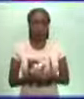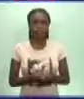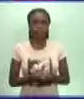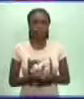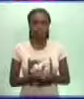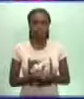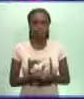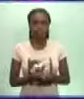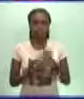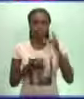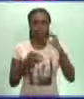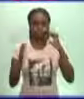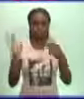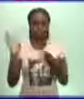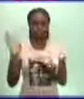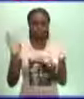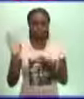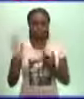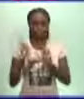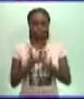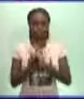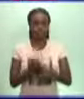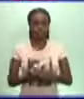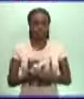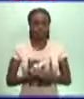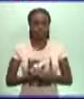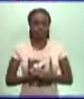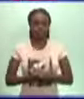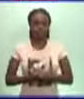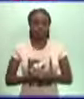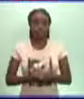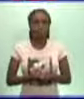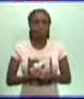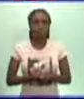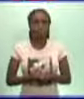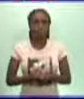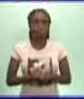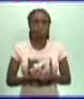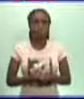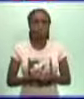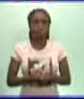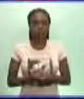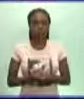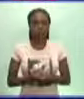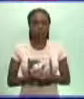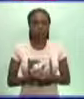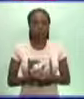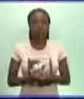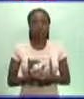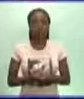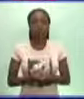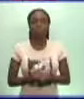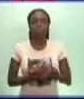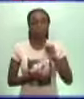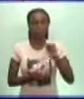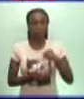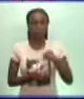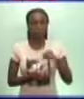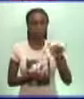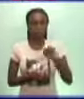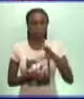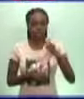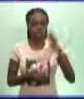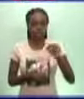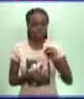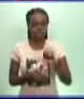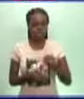El texto se encuentra en el ejercicio 1 de la página 224. Es de Gerardo Alfonso, como te acabo de informar,